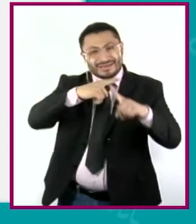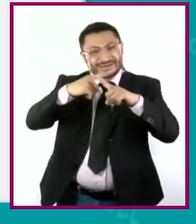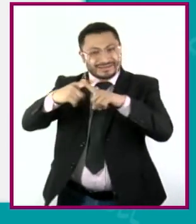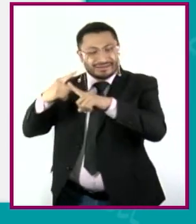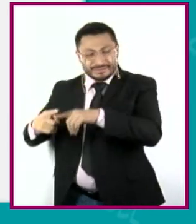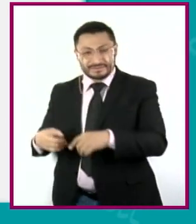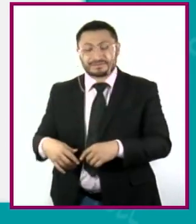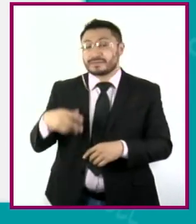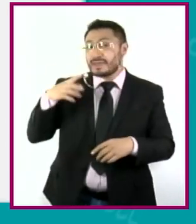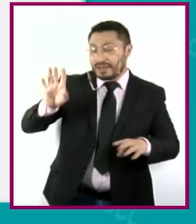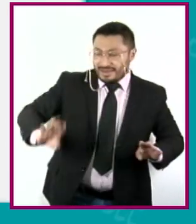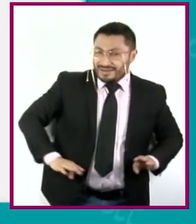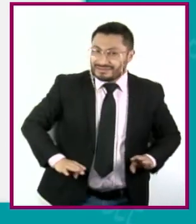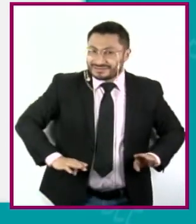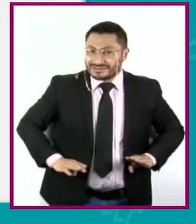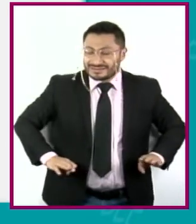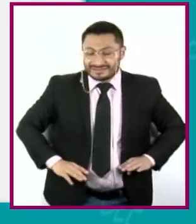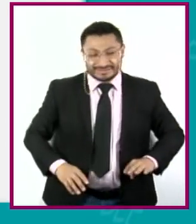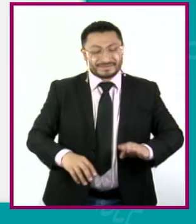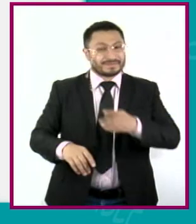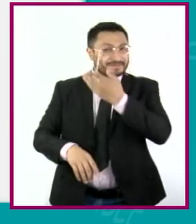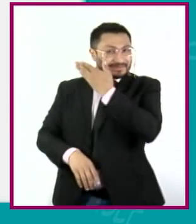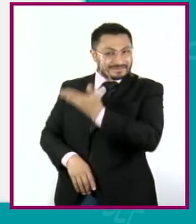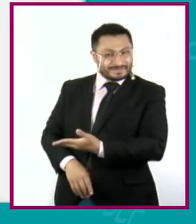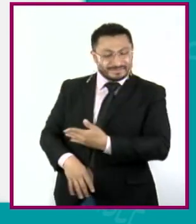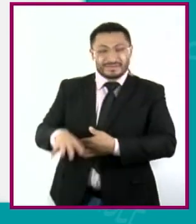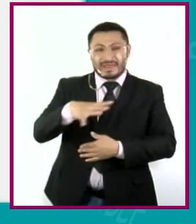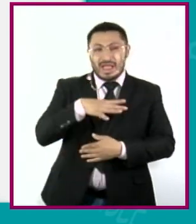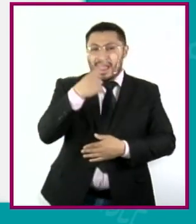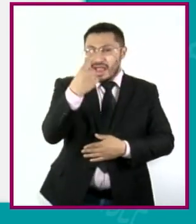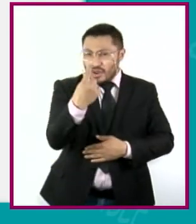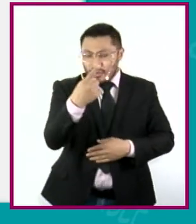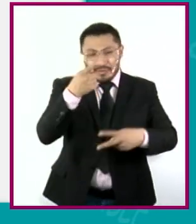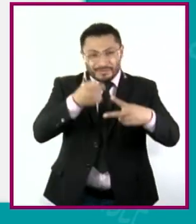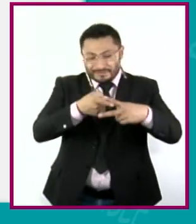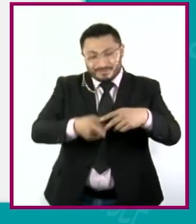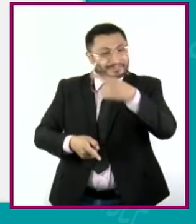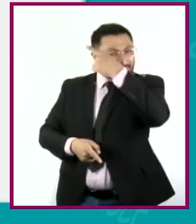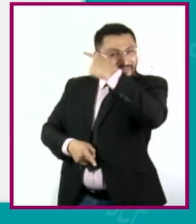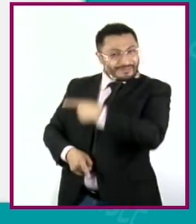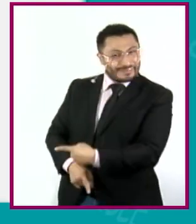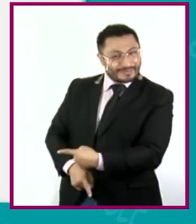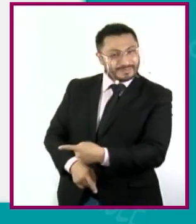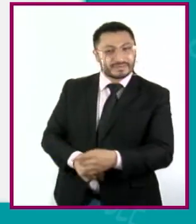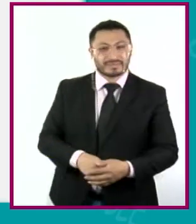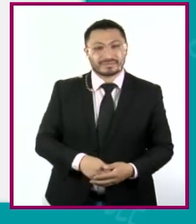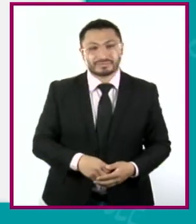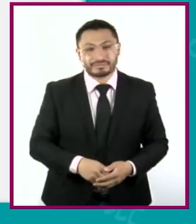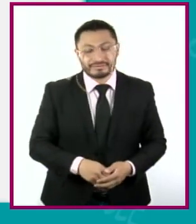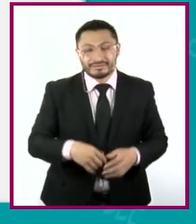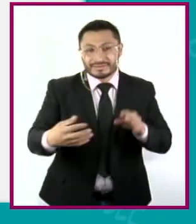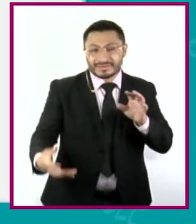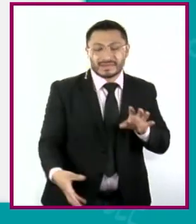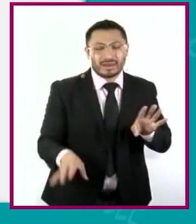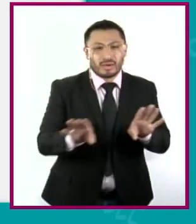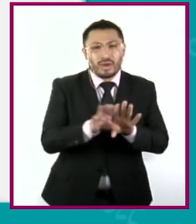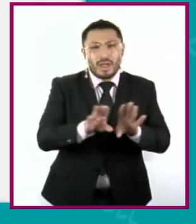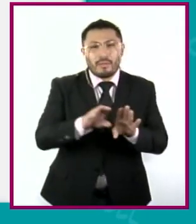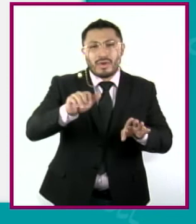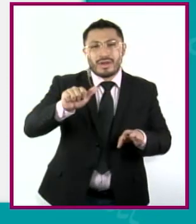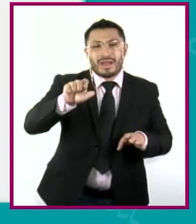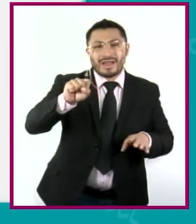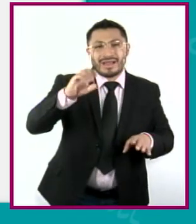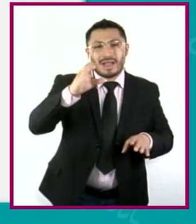Tiene esta característica, es una operación, hay una operación, la operación es asociativa,